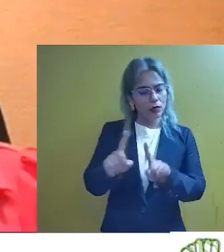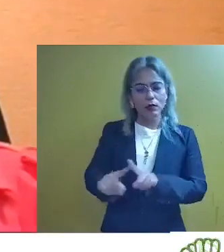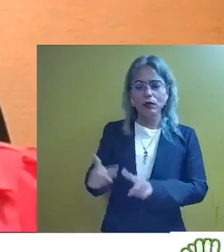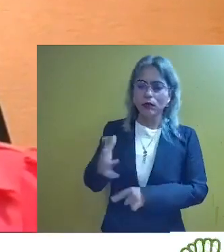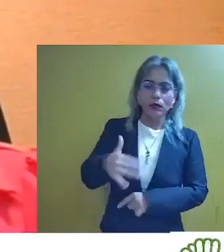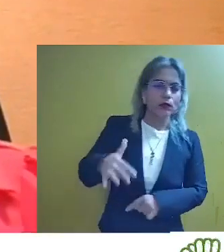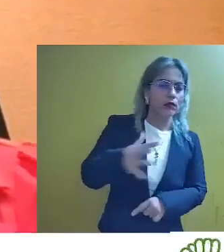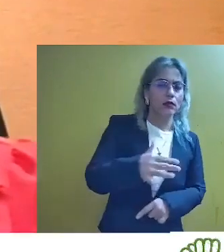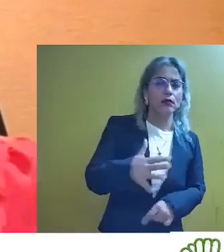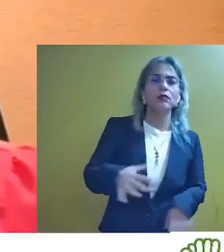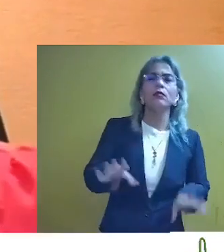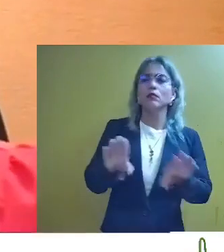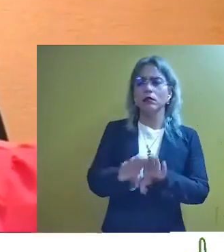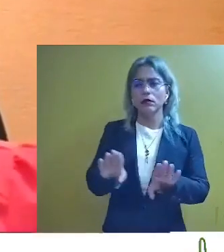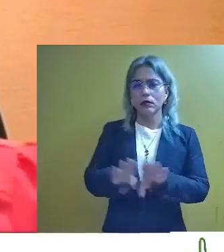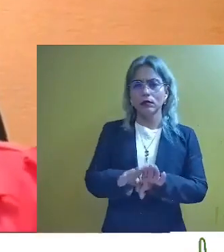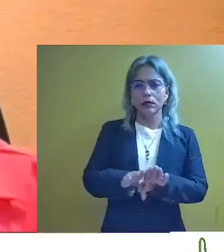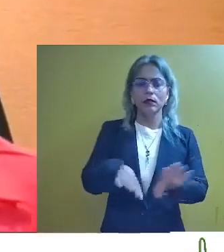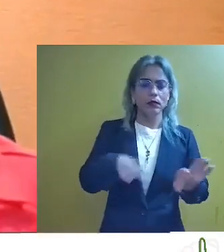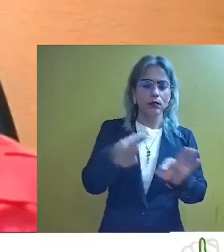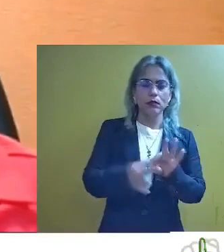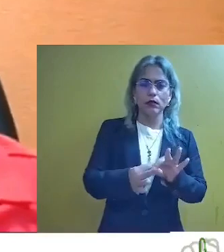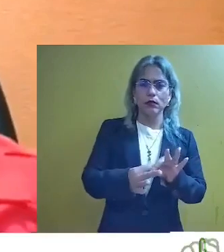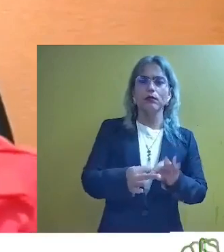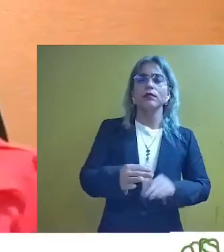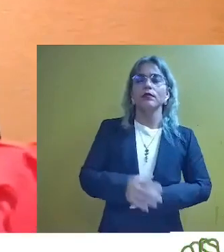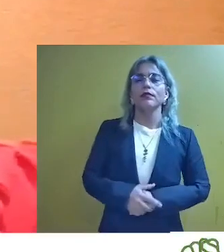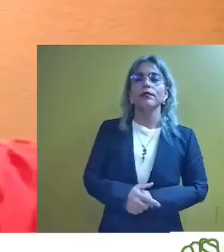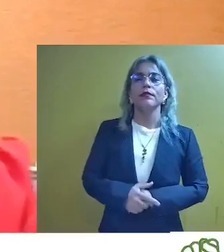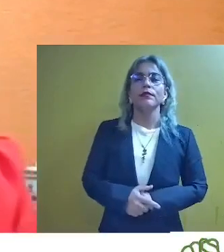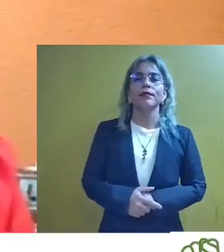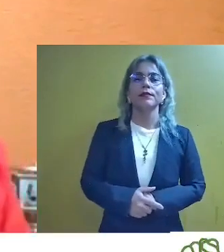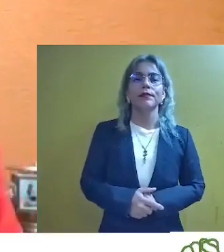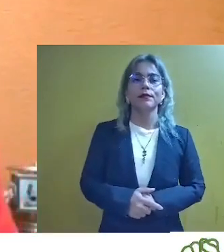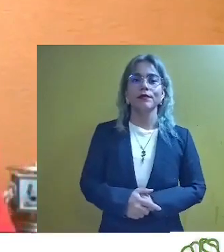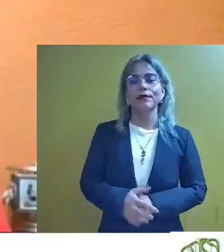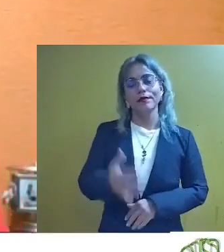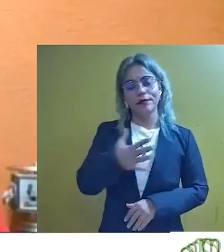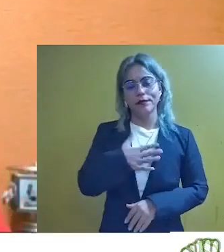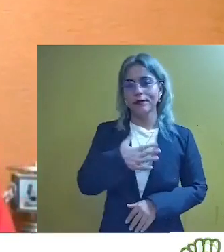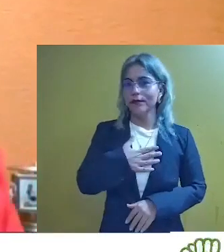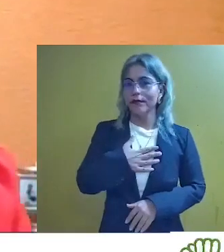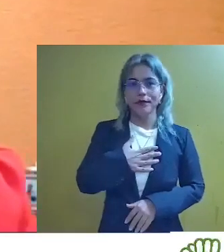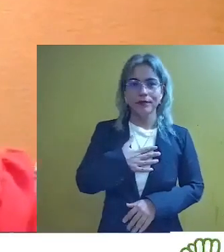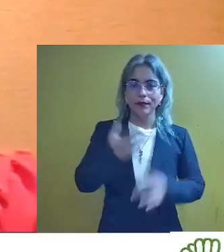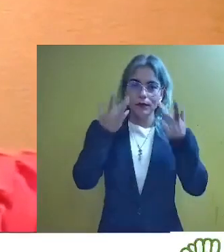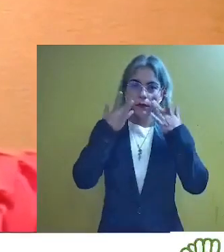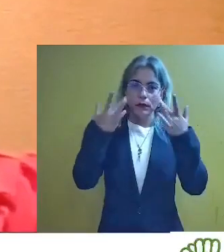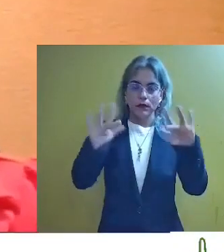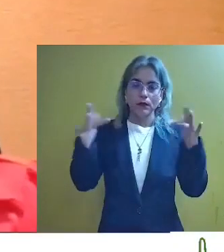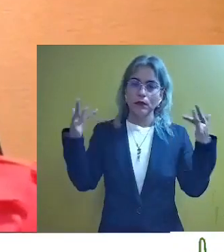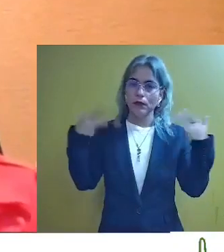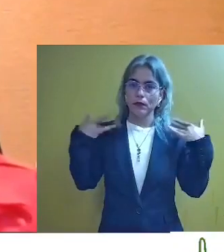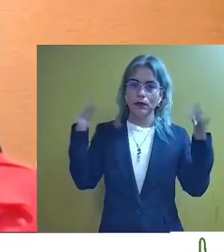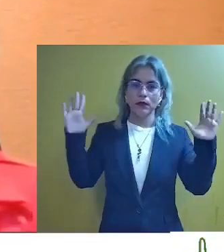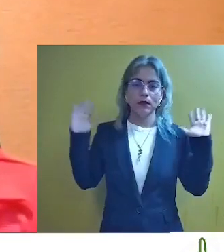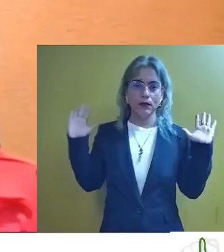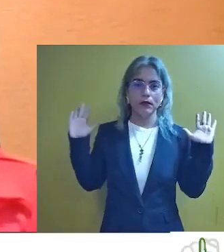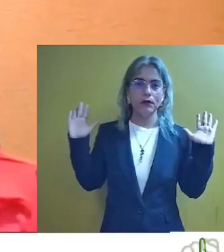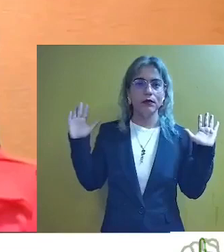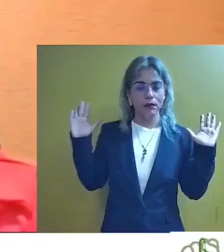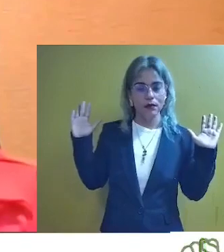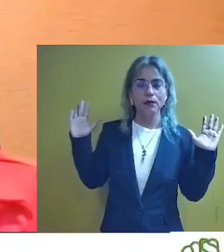y llanamente como lo hizo. Por tanto, yo me aparto del proyecto por estas consideraciones